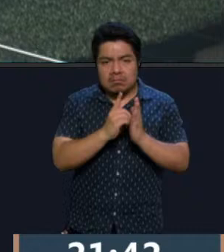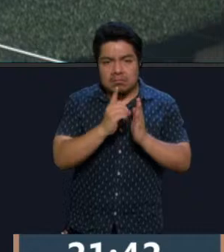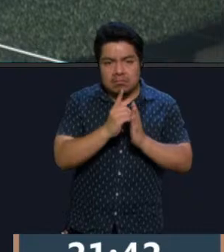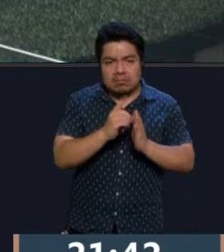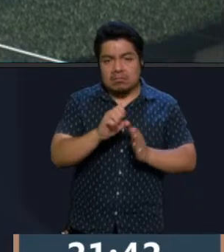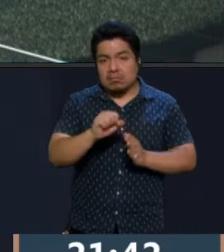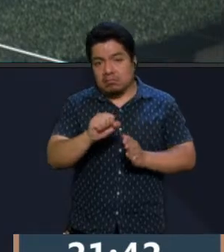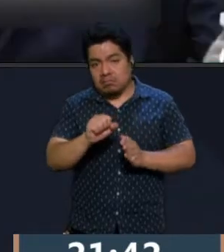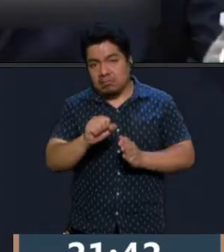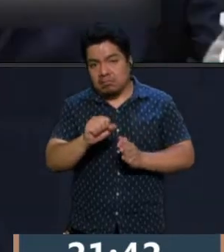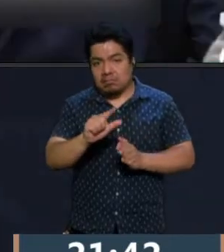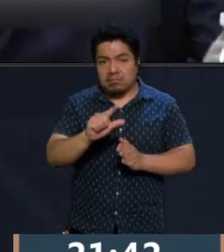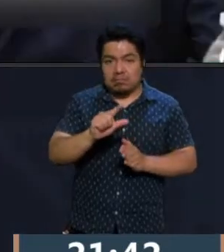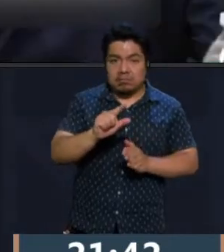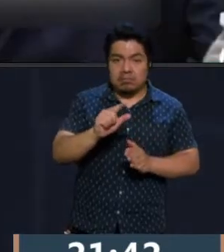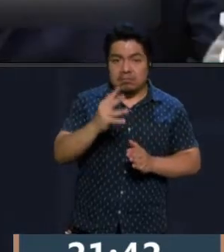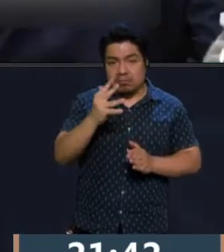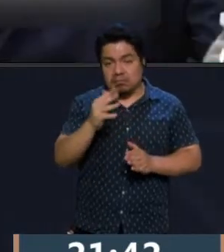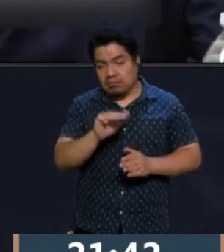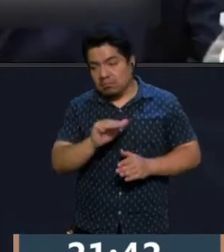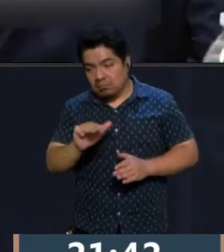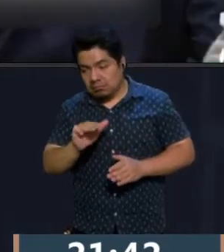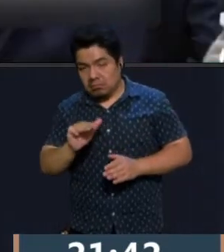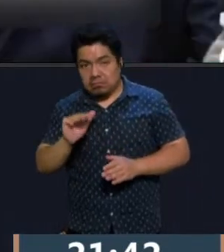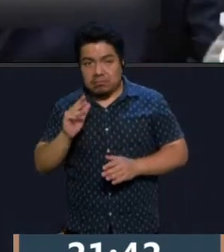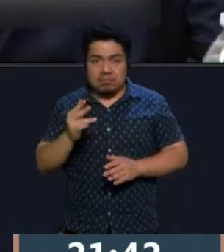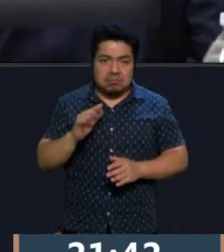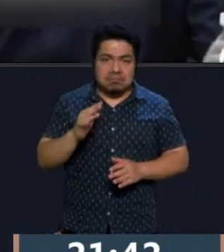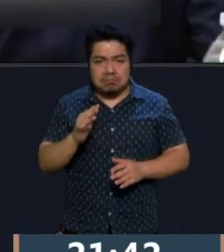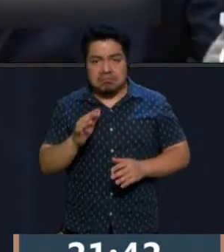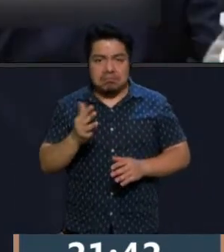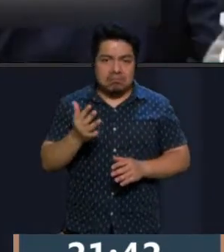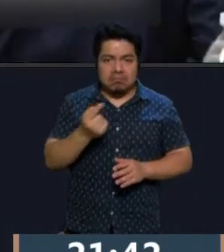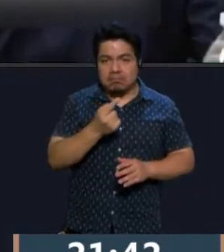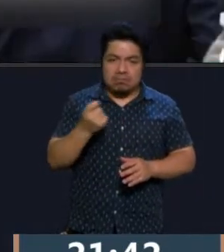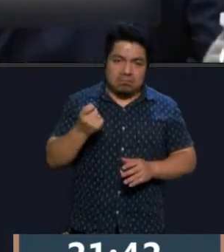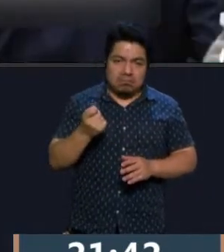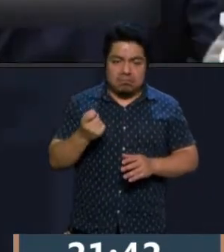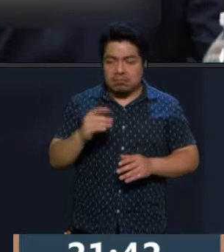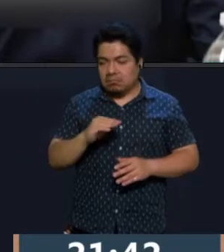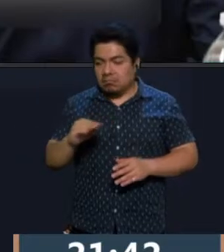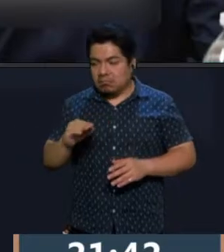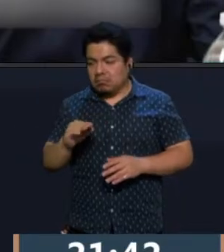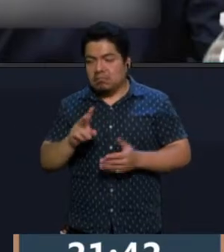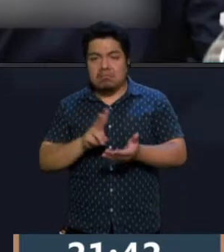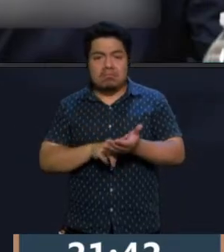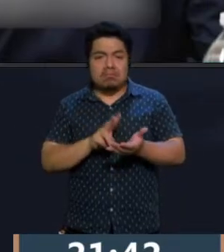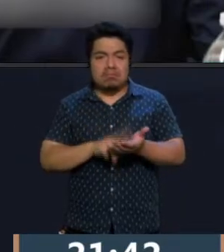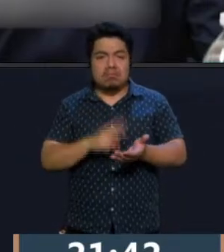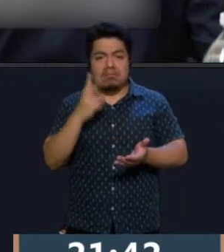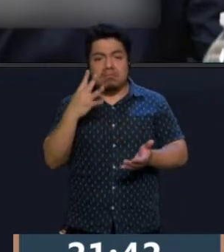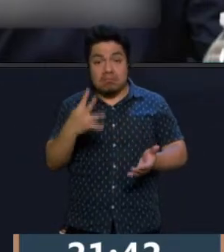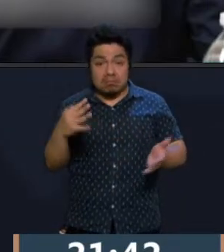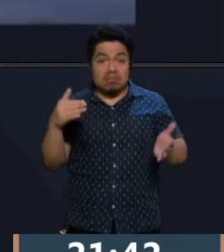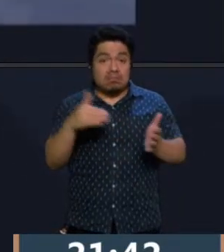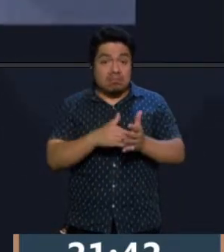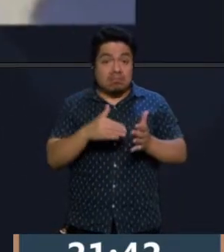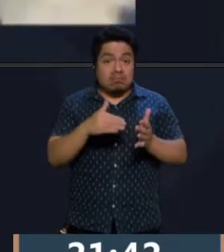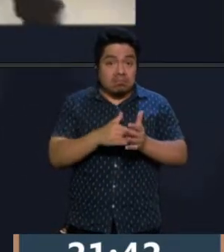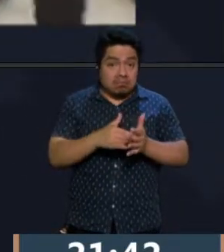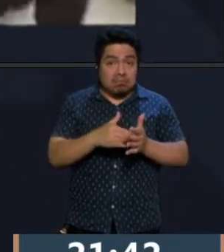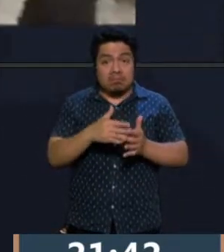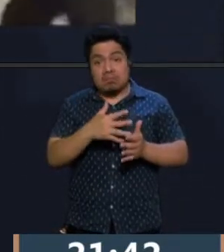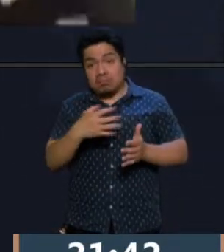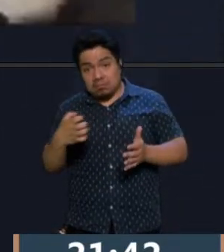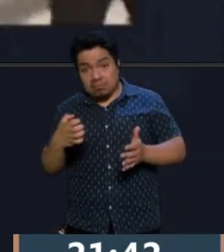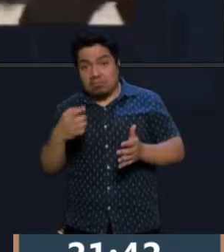los 65 metros cuadrados a poco más de 100 metros cuadrados, es de 4,5 a